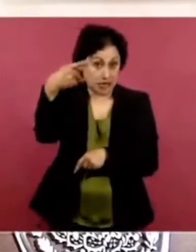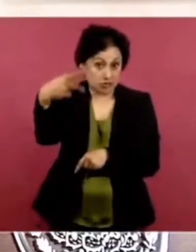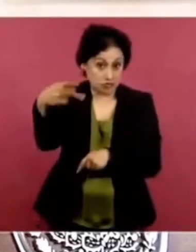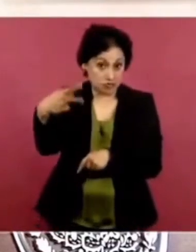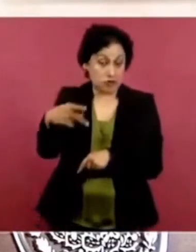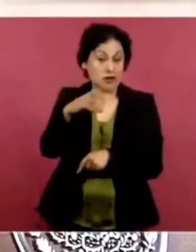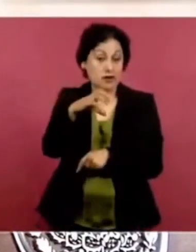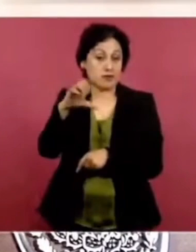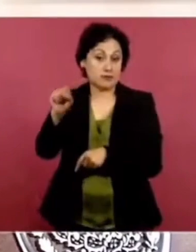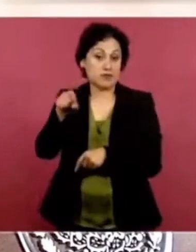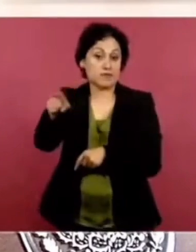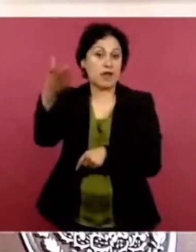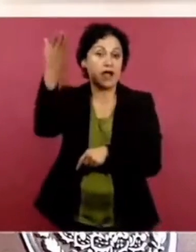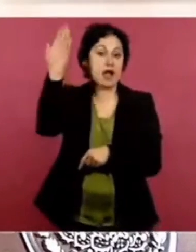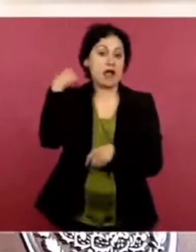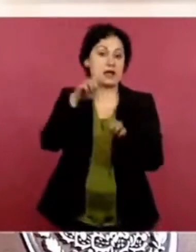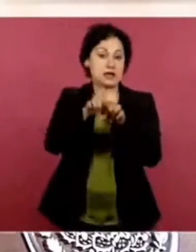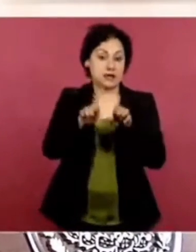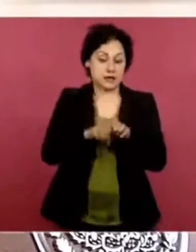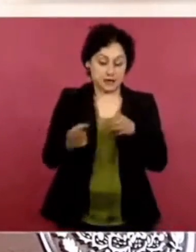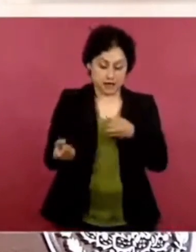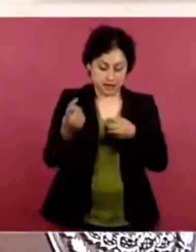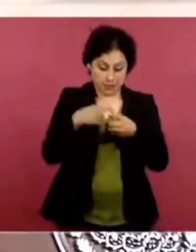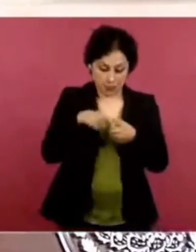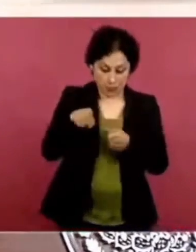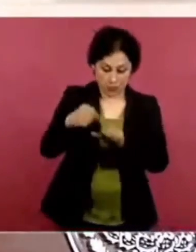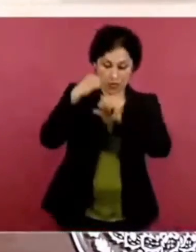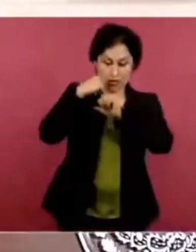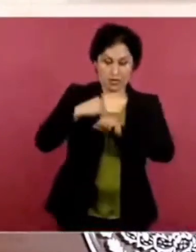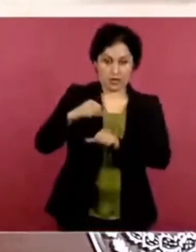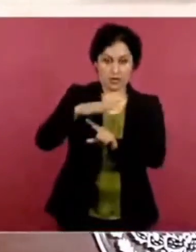en medio ambiente. Y ella creó también